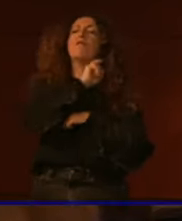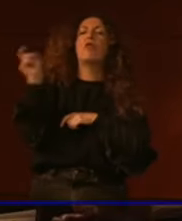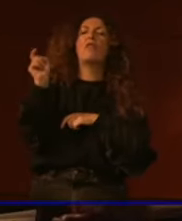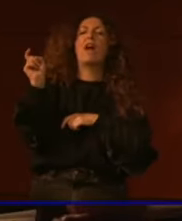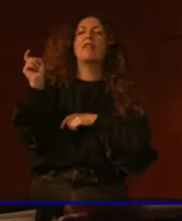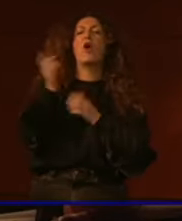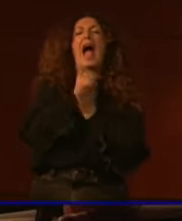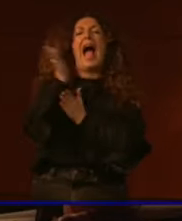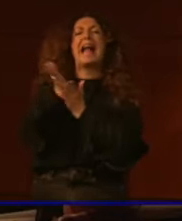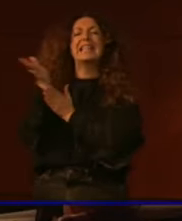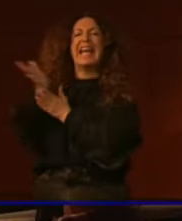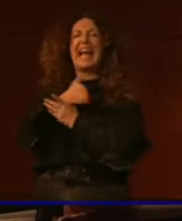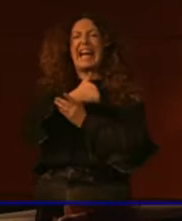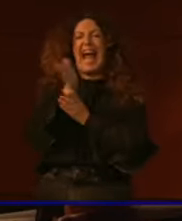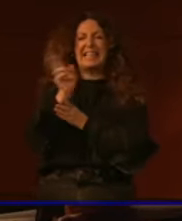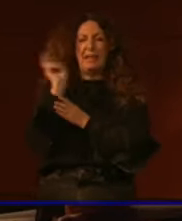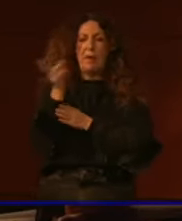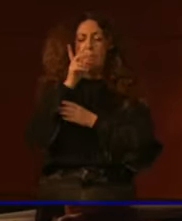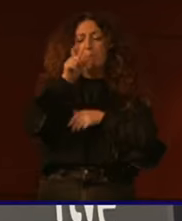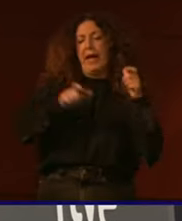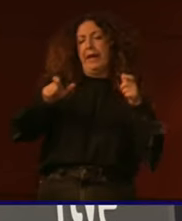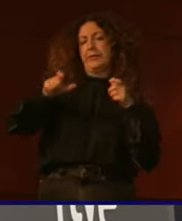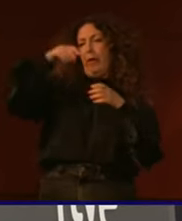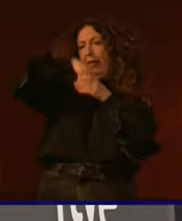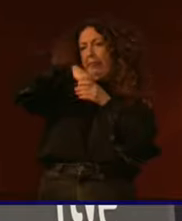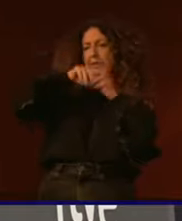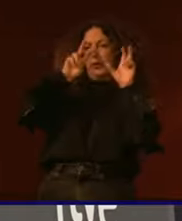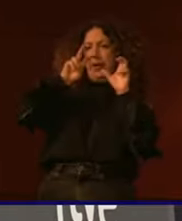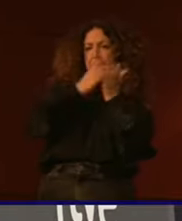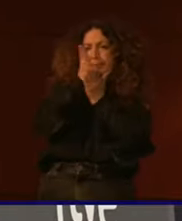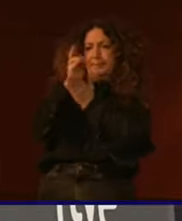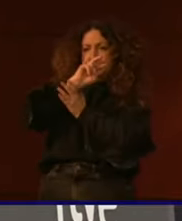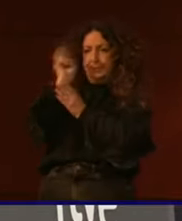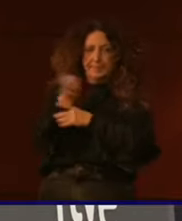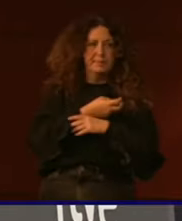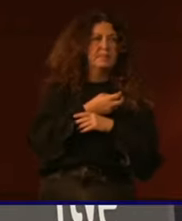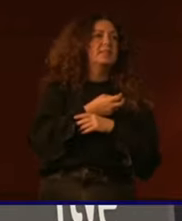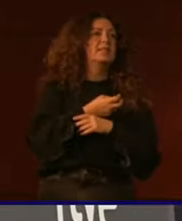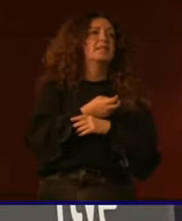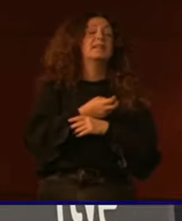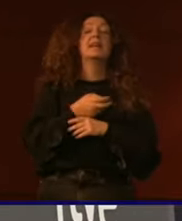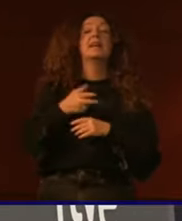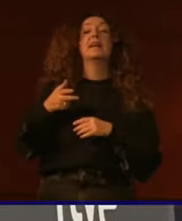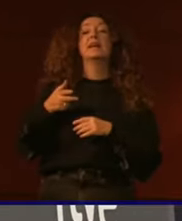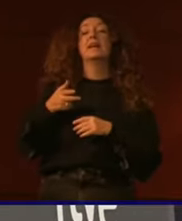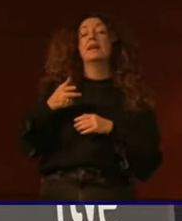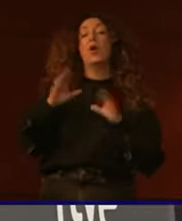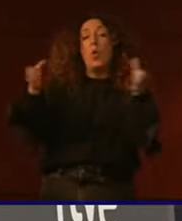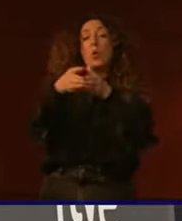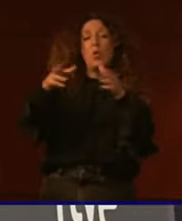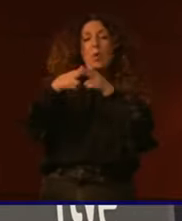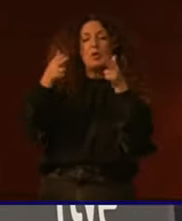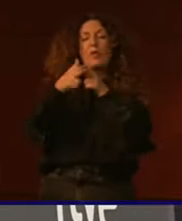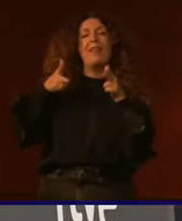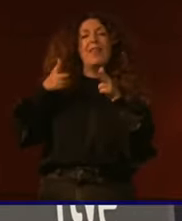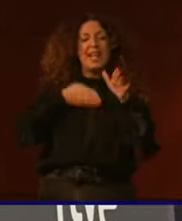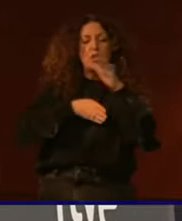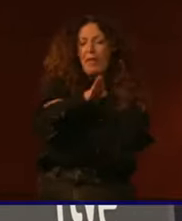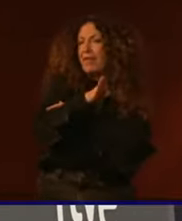somos personas poliédricas, ¿no? Bien, el derecho de acceso de los grupos sociales a los medios de comunicación en